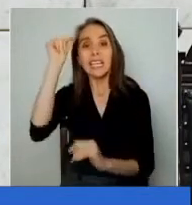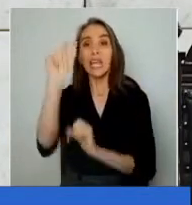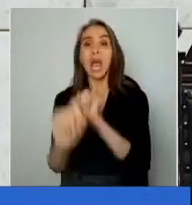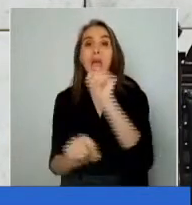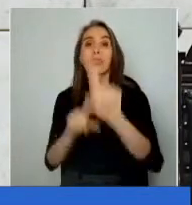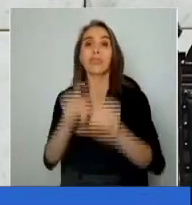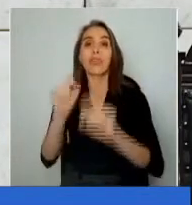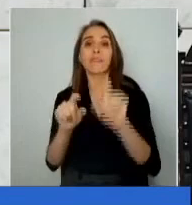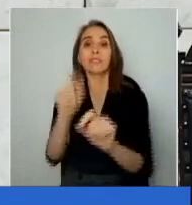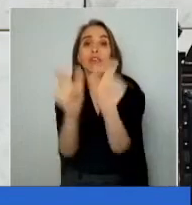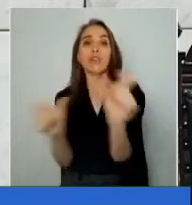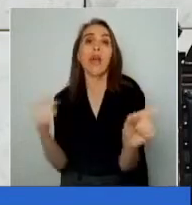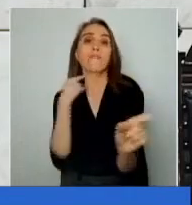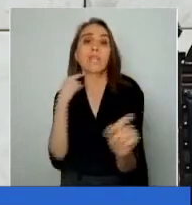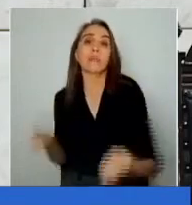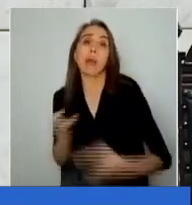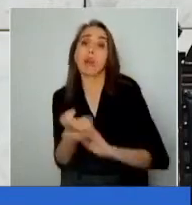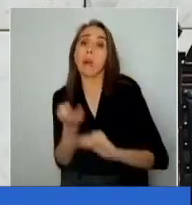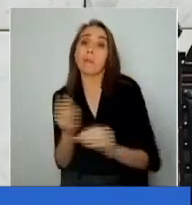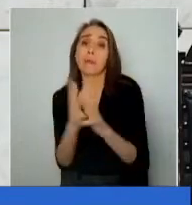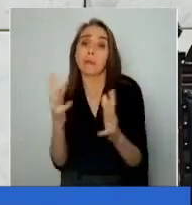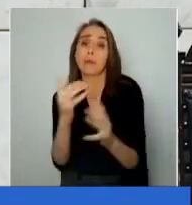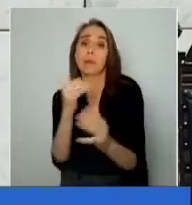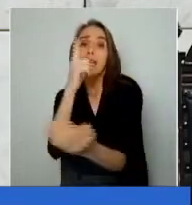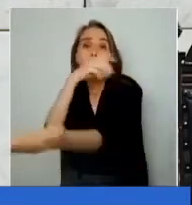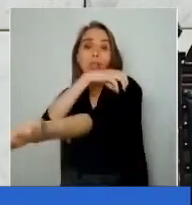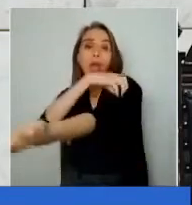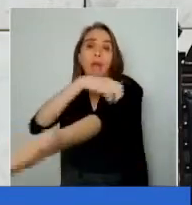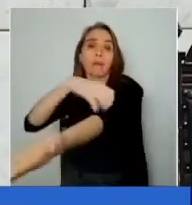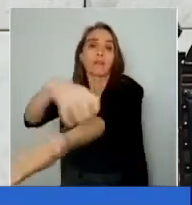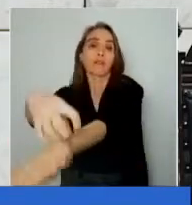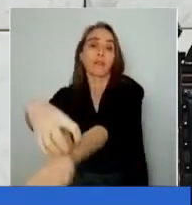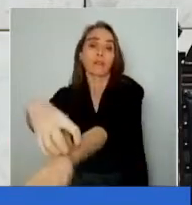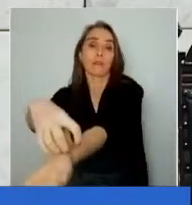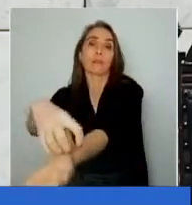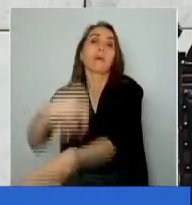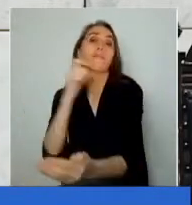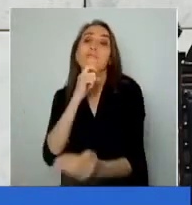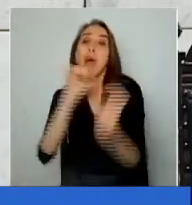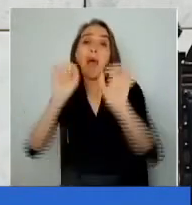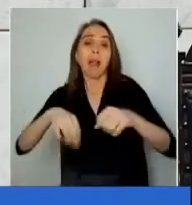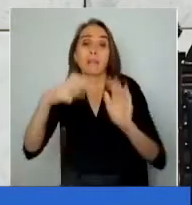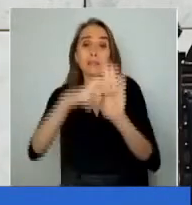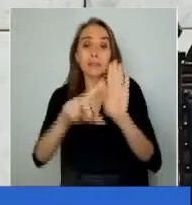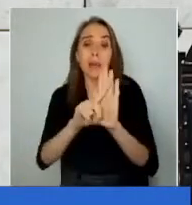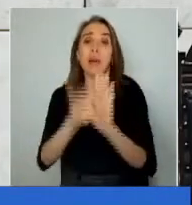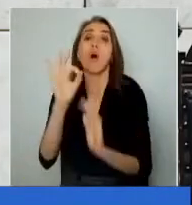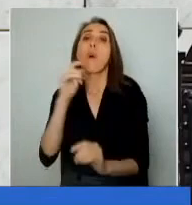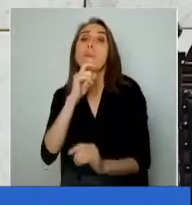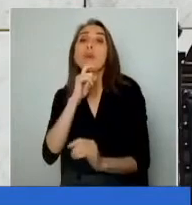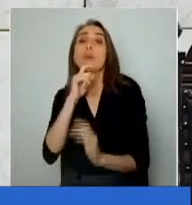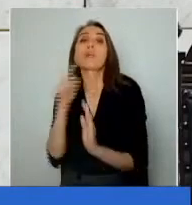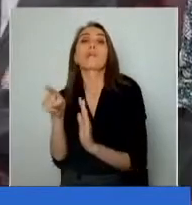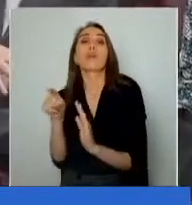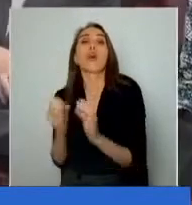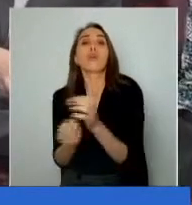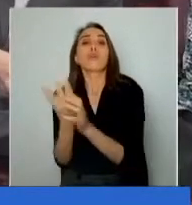las víctimas en cada región del país o por ejemplo el Ministerio de seguridad pública